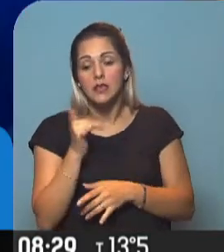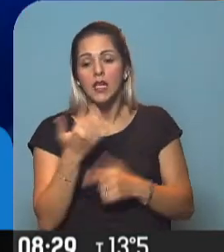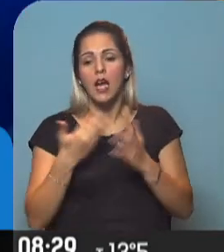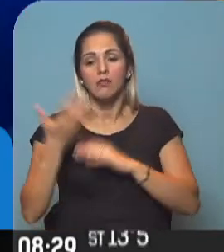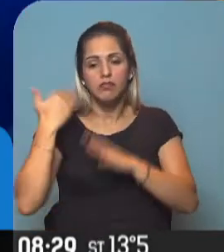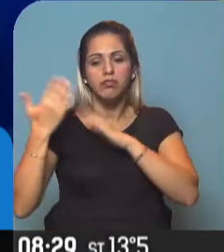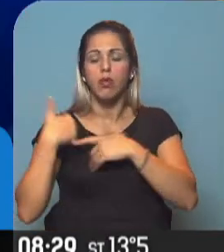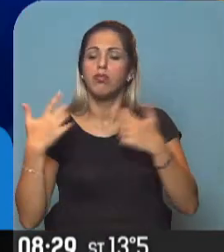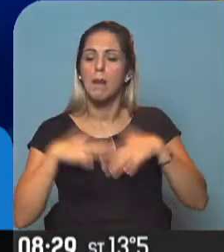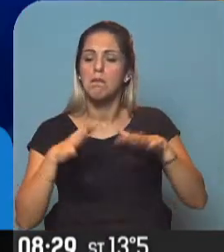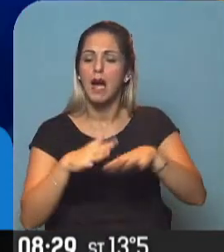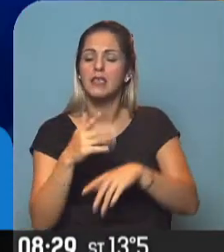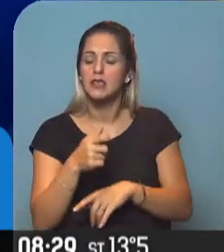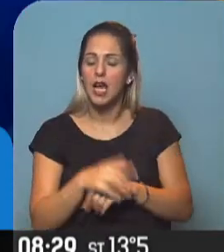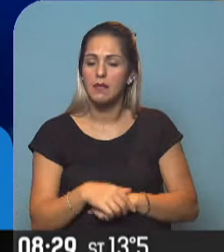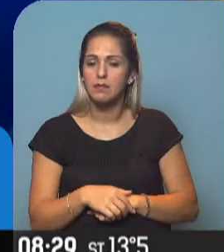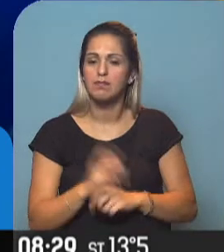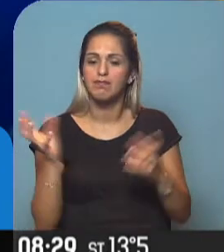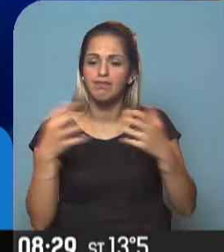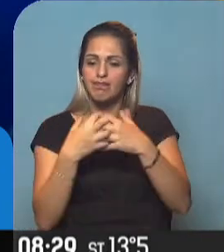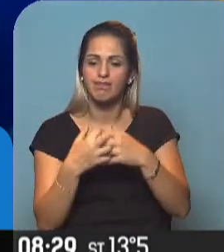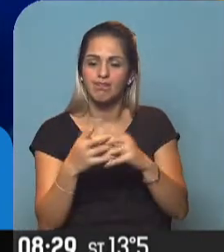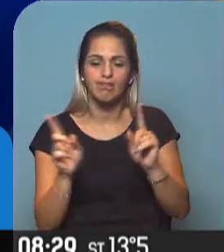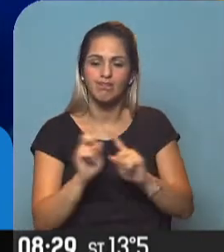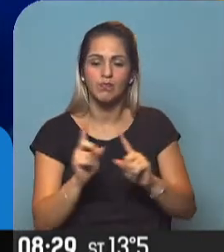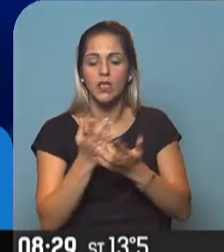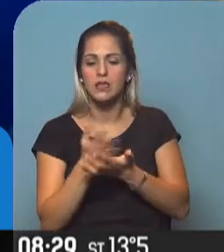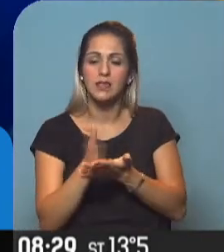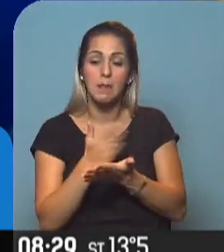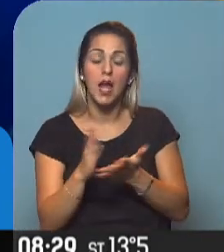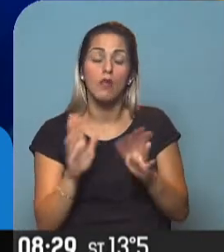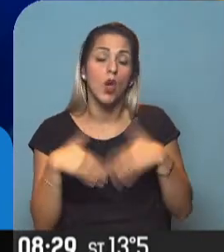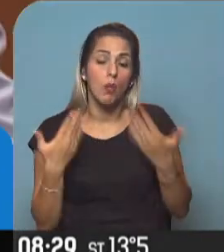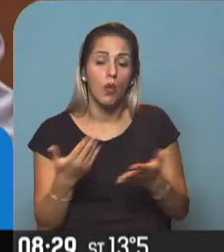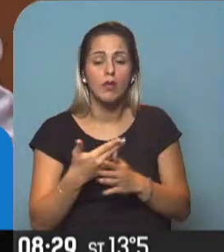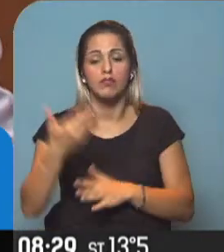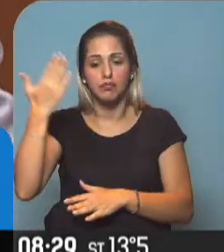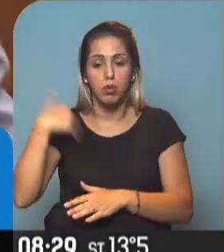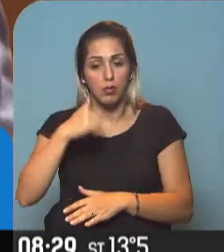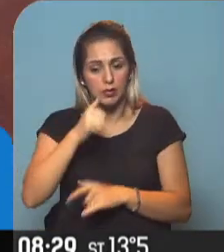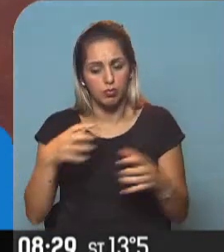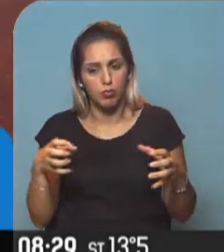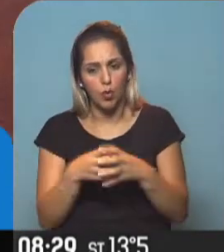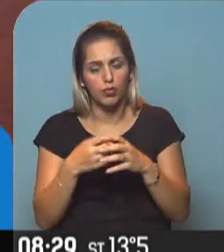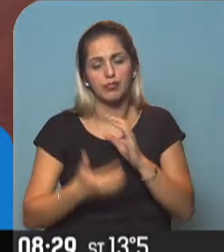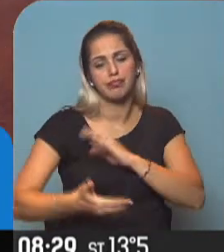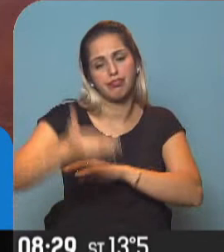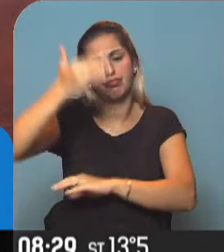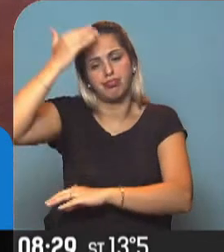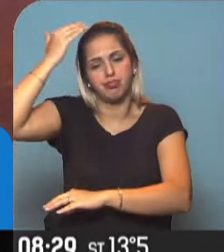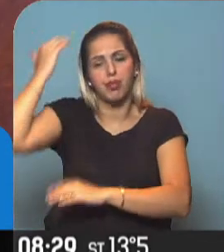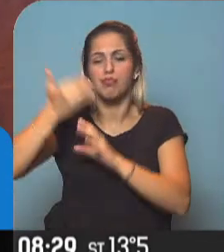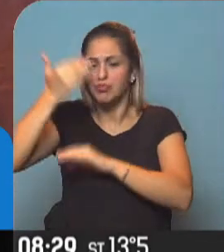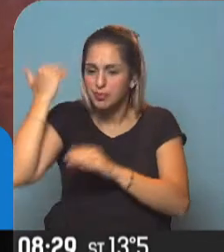no logran ser unitarias bueno en ese momento lo fue hace muchos muchos